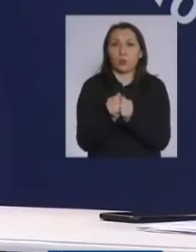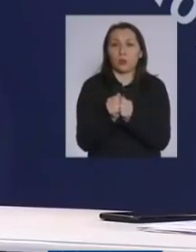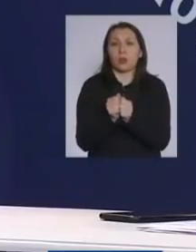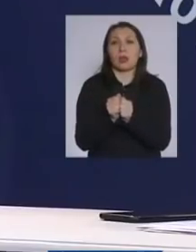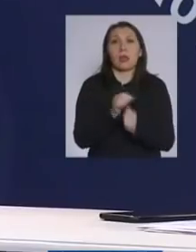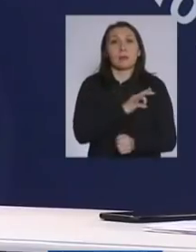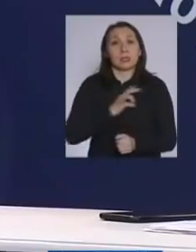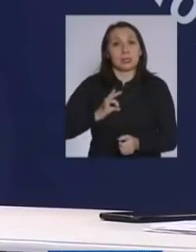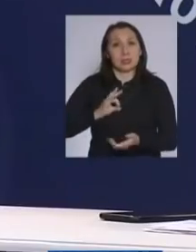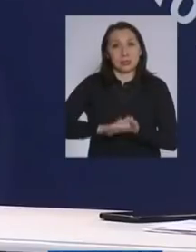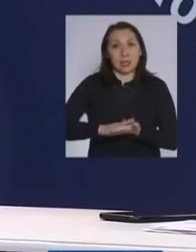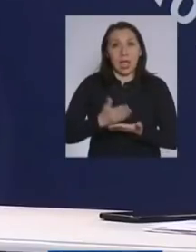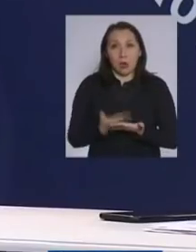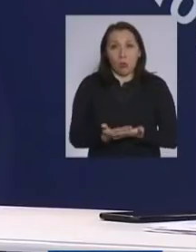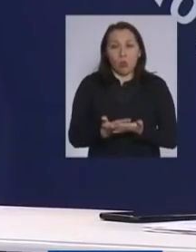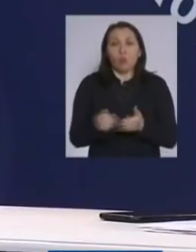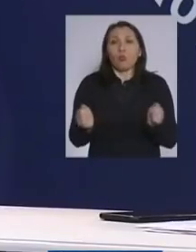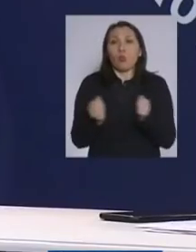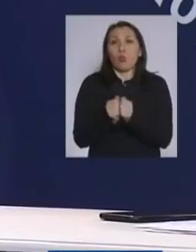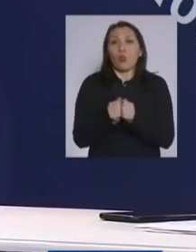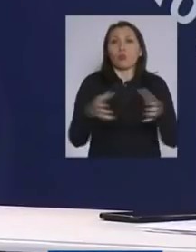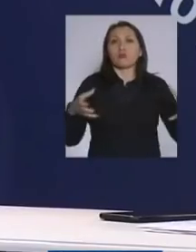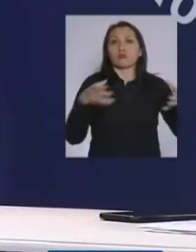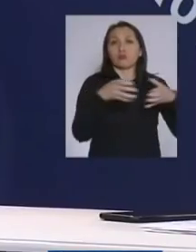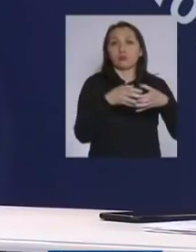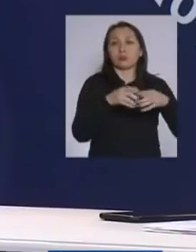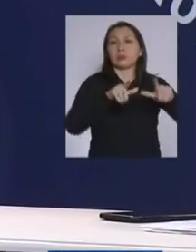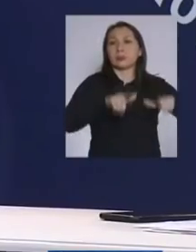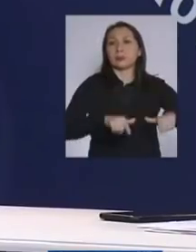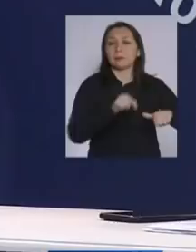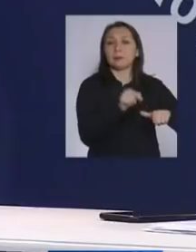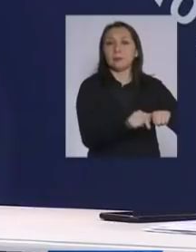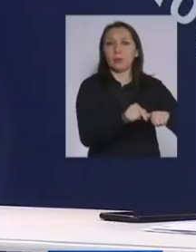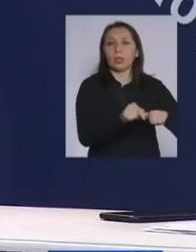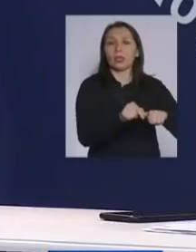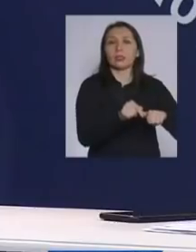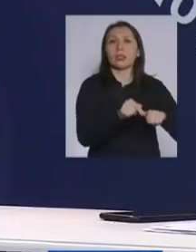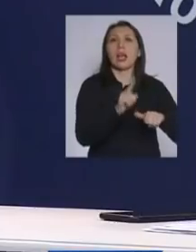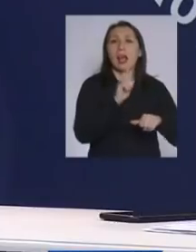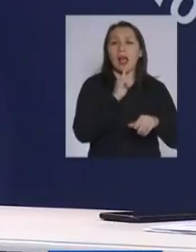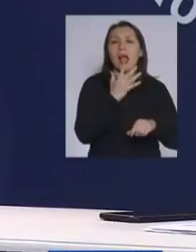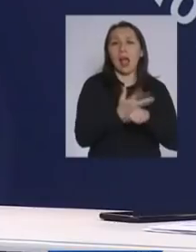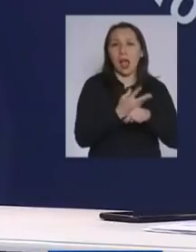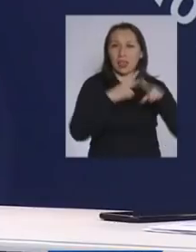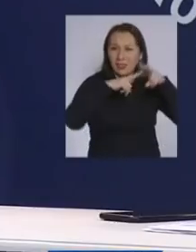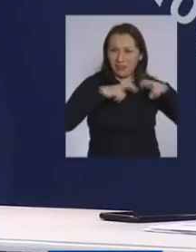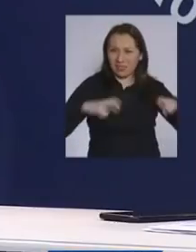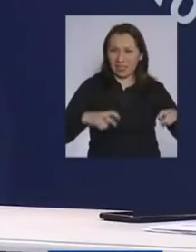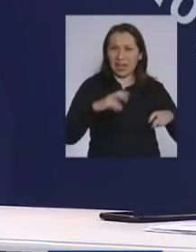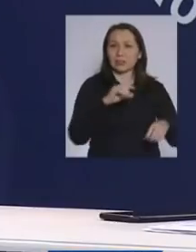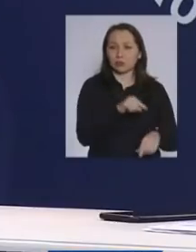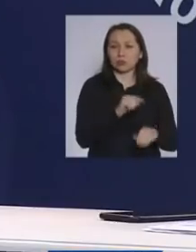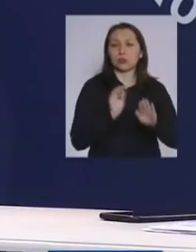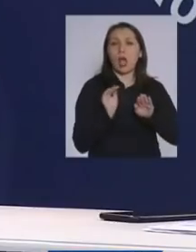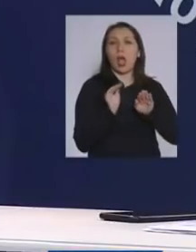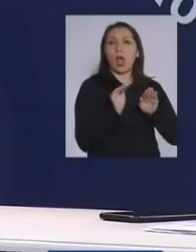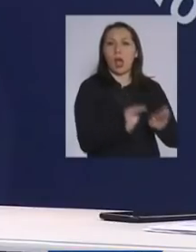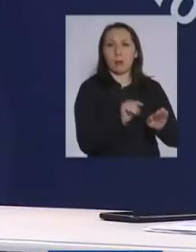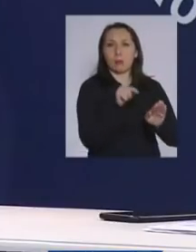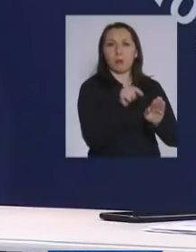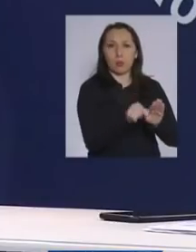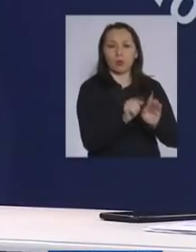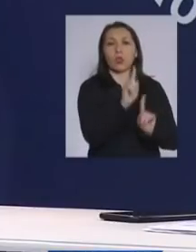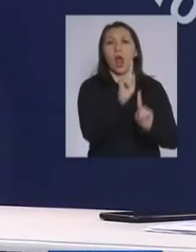en el Ministerio de Salud, junto a la división de donde está Epidemiología, apoyando en